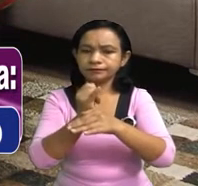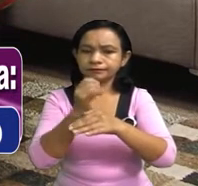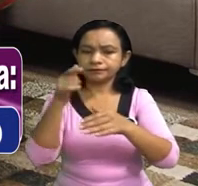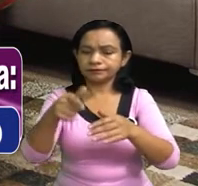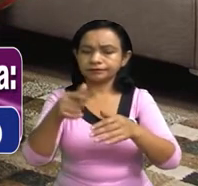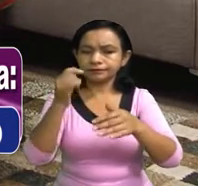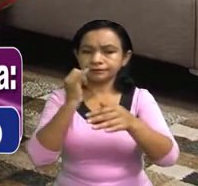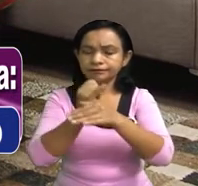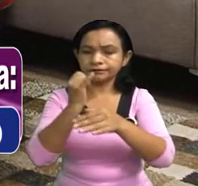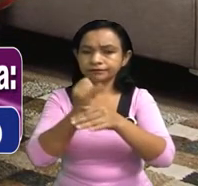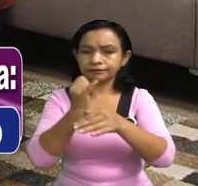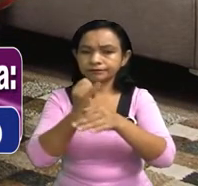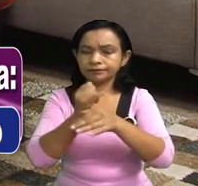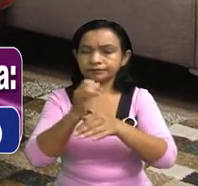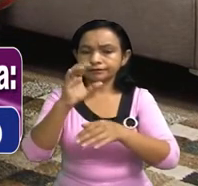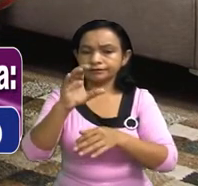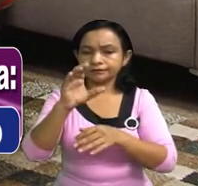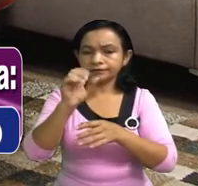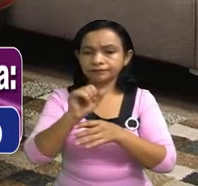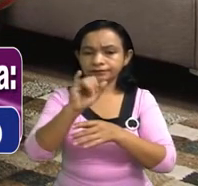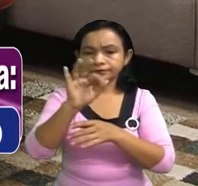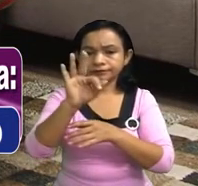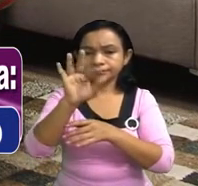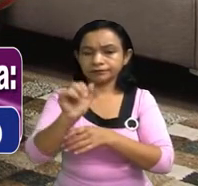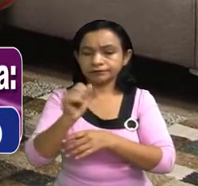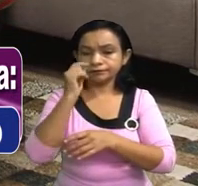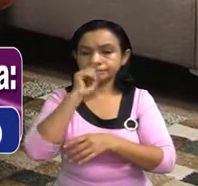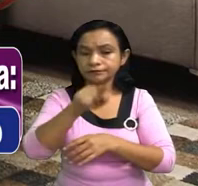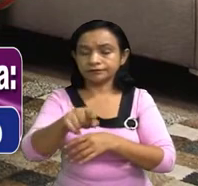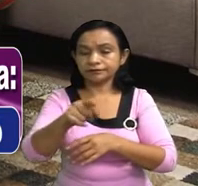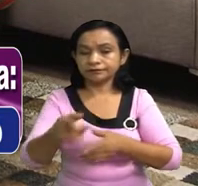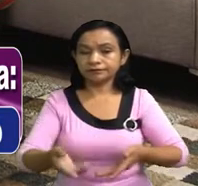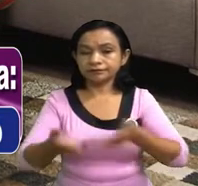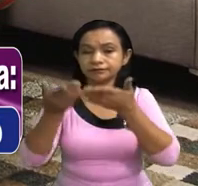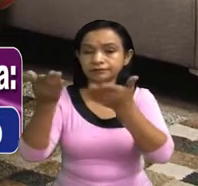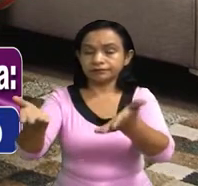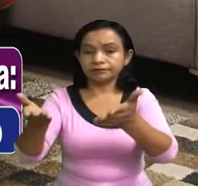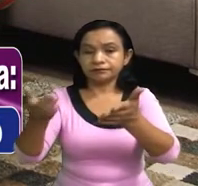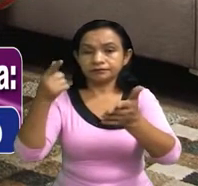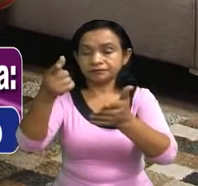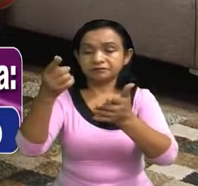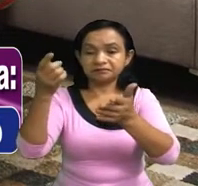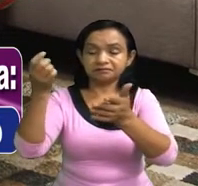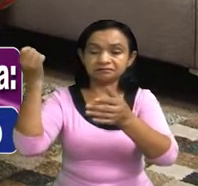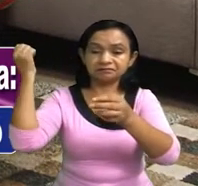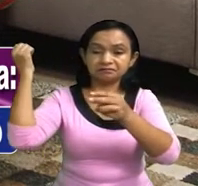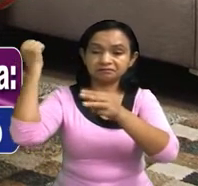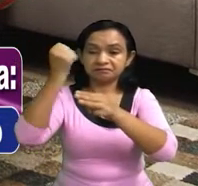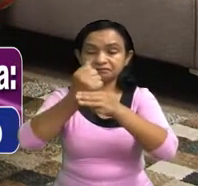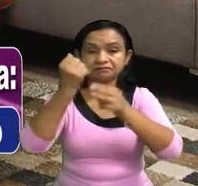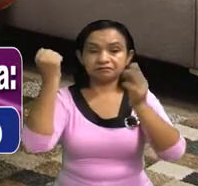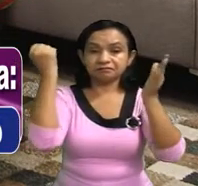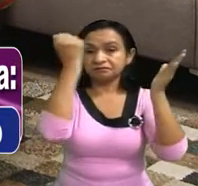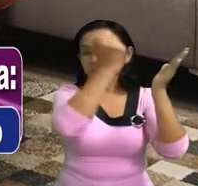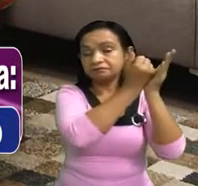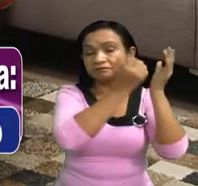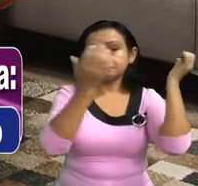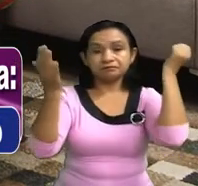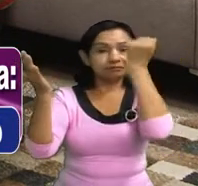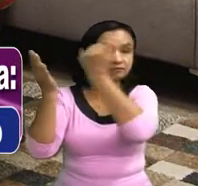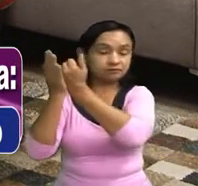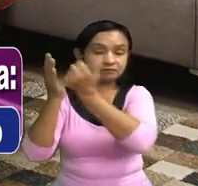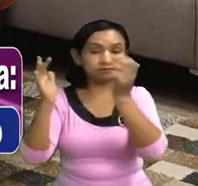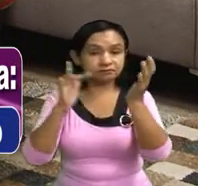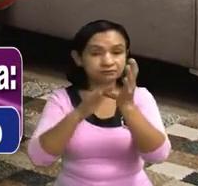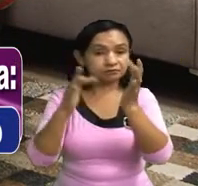Católica, Caifás en aquel momento lo condenó y lo dejó en manos de los judíos para que lo crucificaran. Por eso murió Jesús,